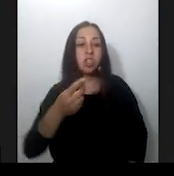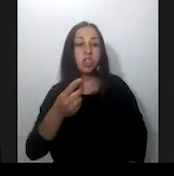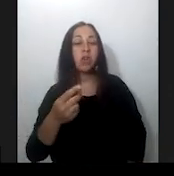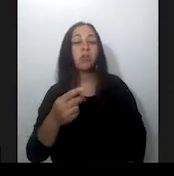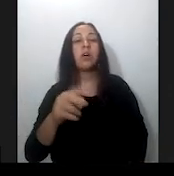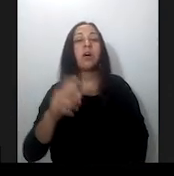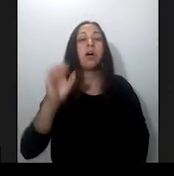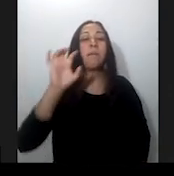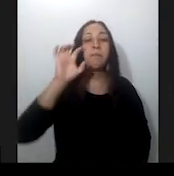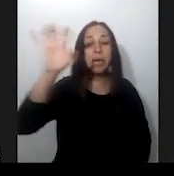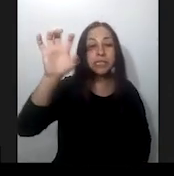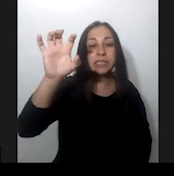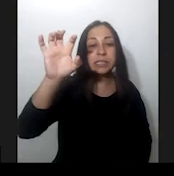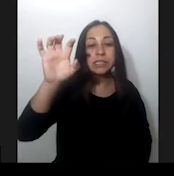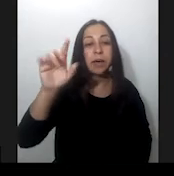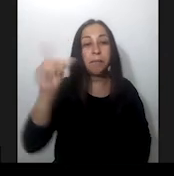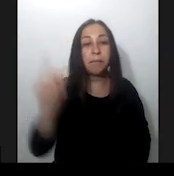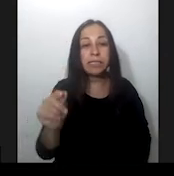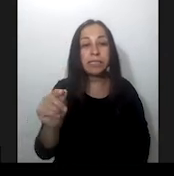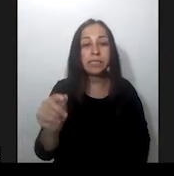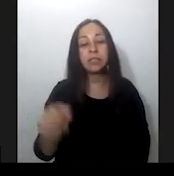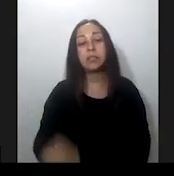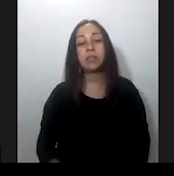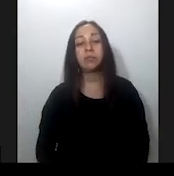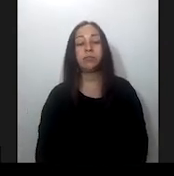apellido y país.